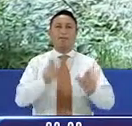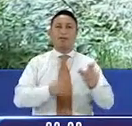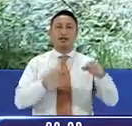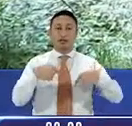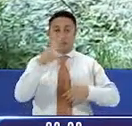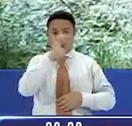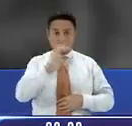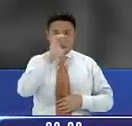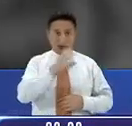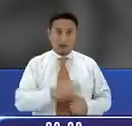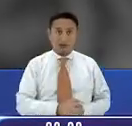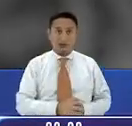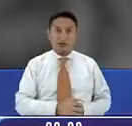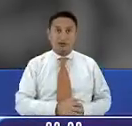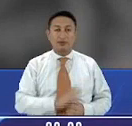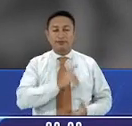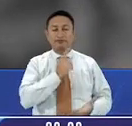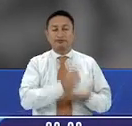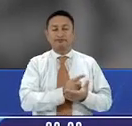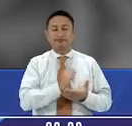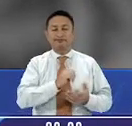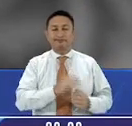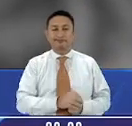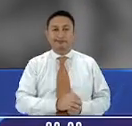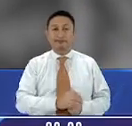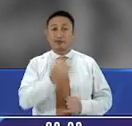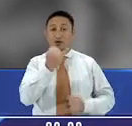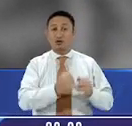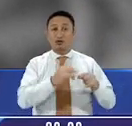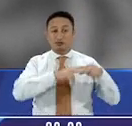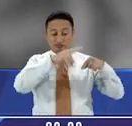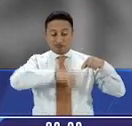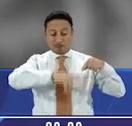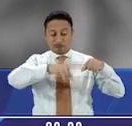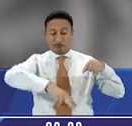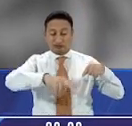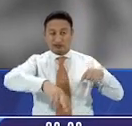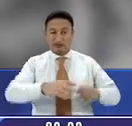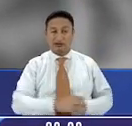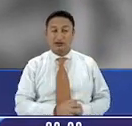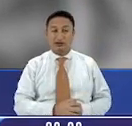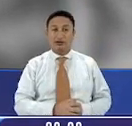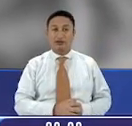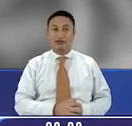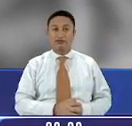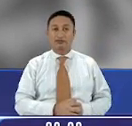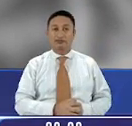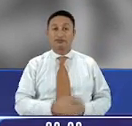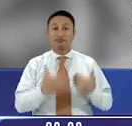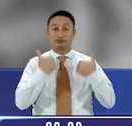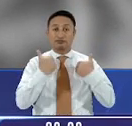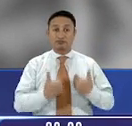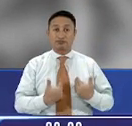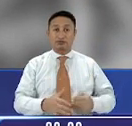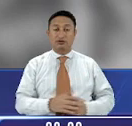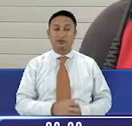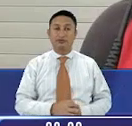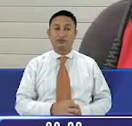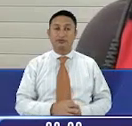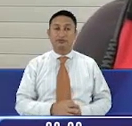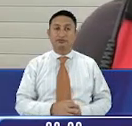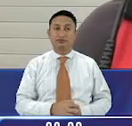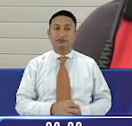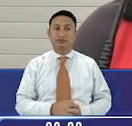estaban buscando. Y efectivamente, en medio de las aguas, entre palizada y arbustos, estaban los restos mortales.